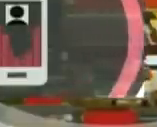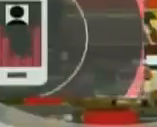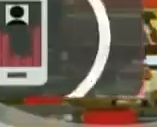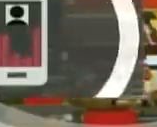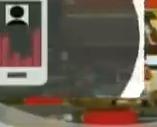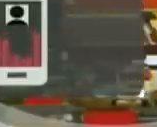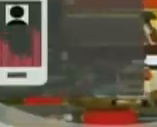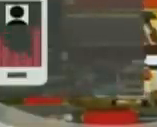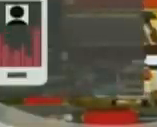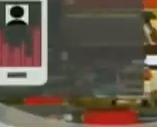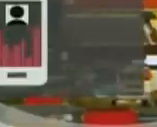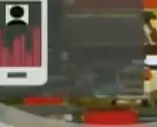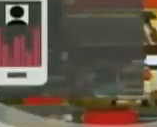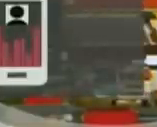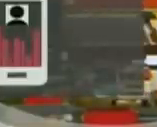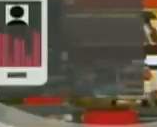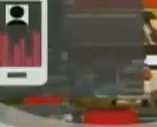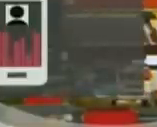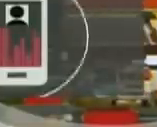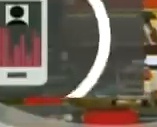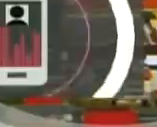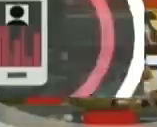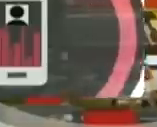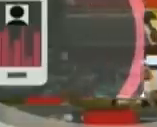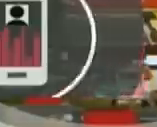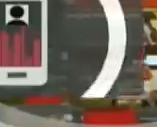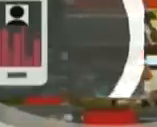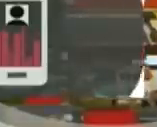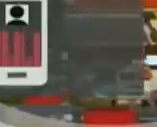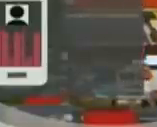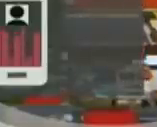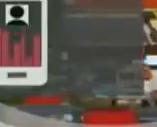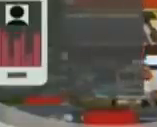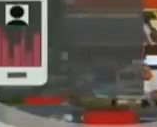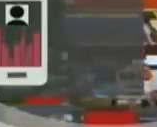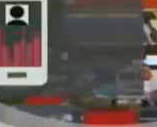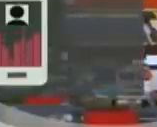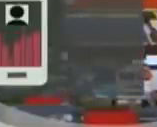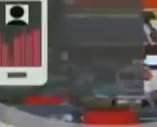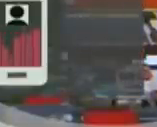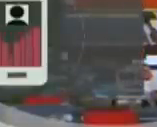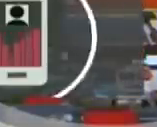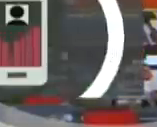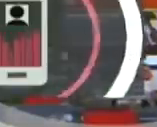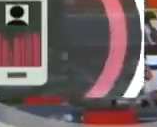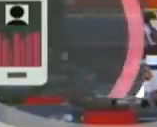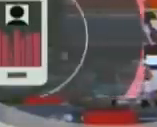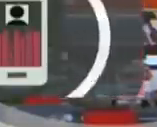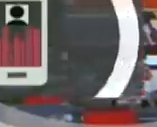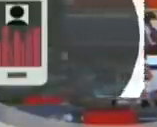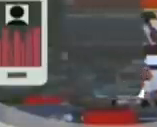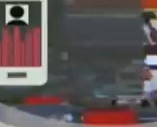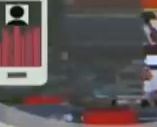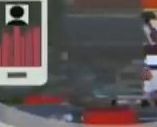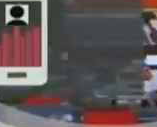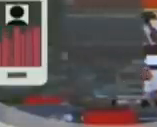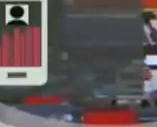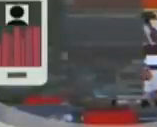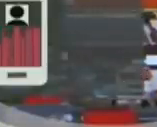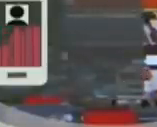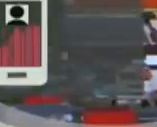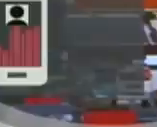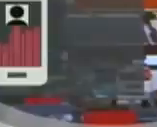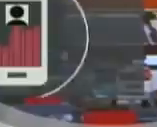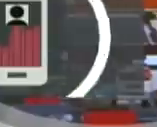revisando todos los casos, viendo la evolución, y queríamos informar, como todos los días,